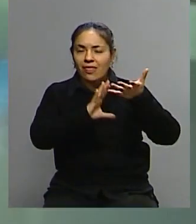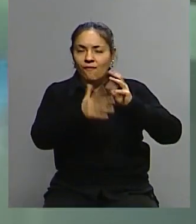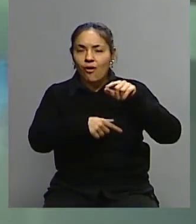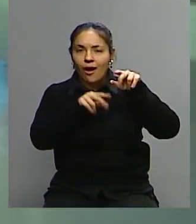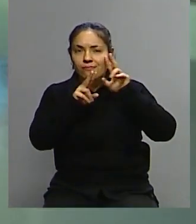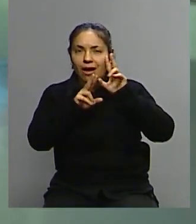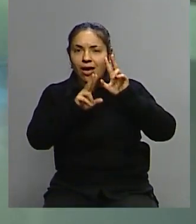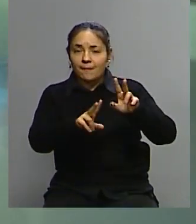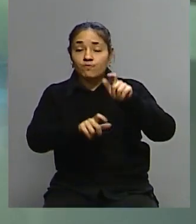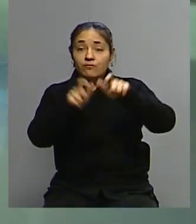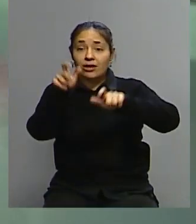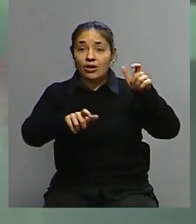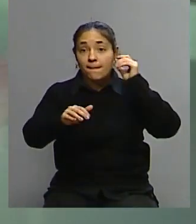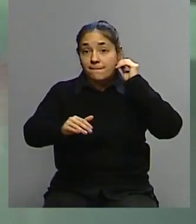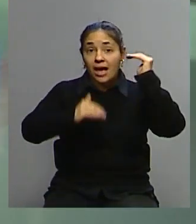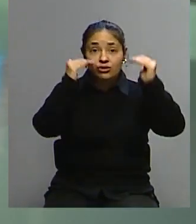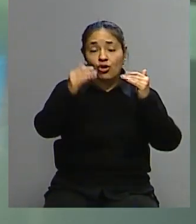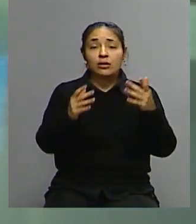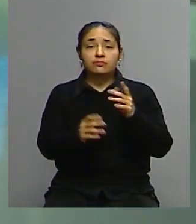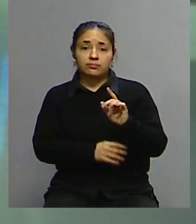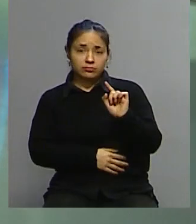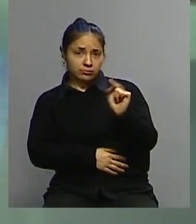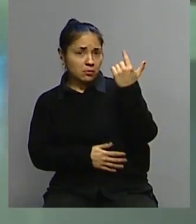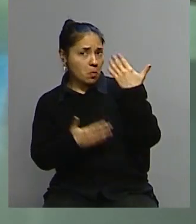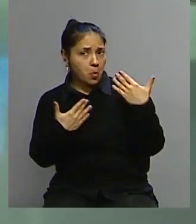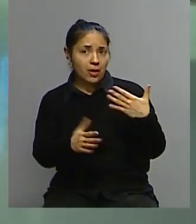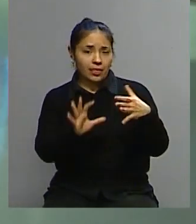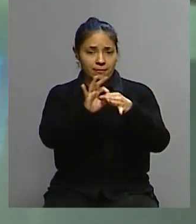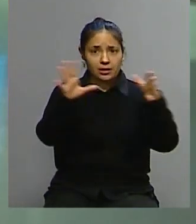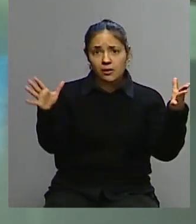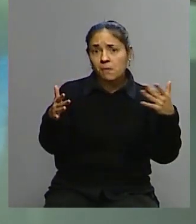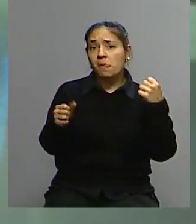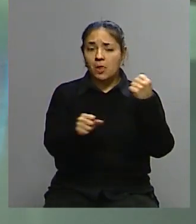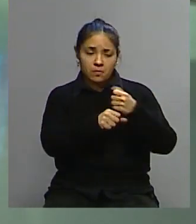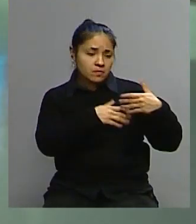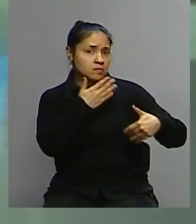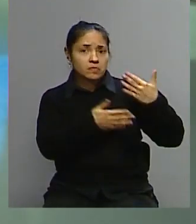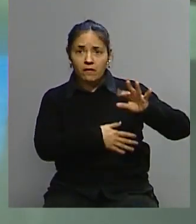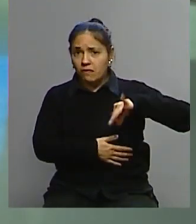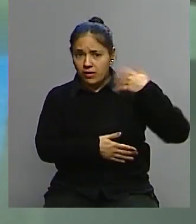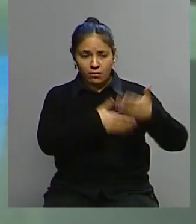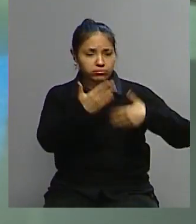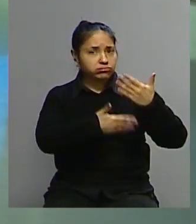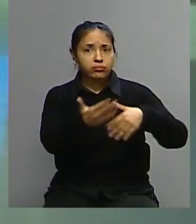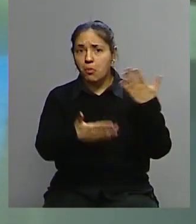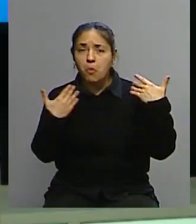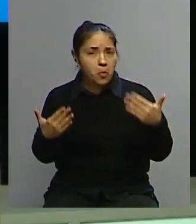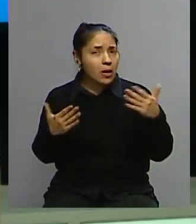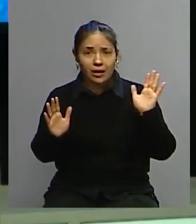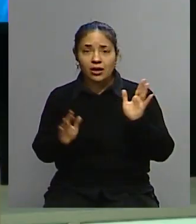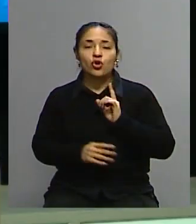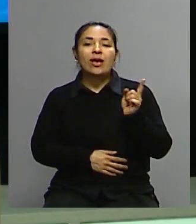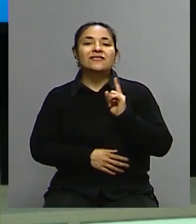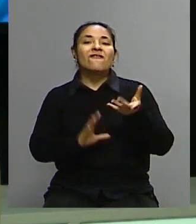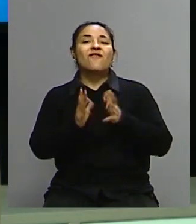mayores son personas autónomas, son personas independientes, que quieren seguir desarrollando su vida y no tienen que ser siempre miradas